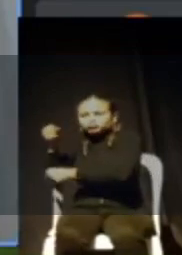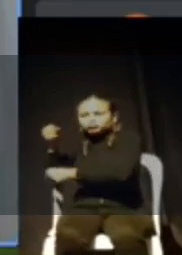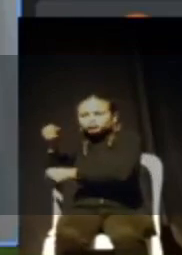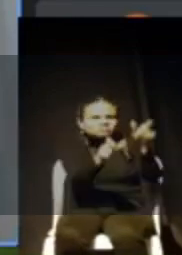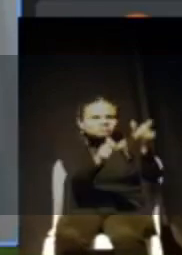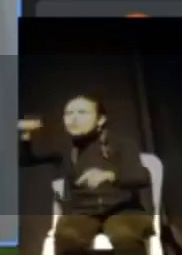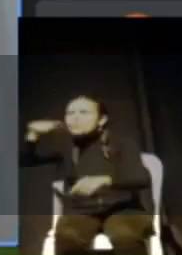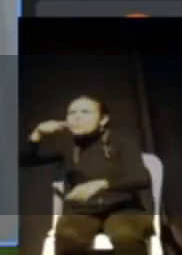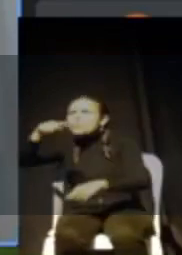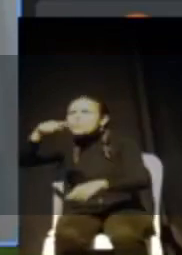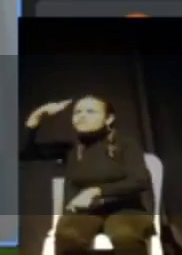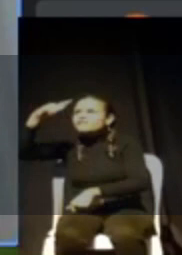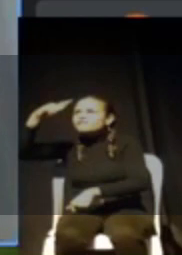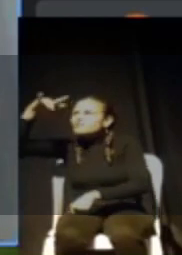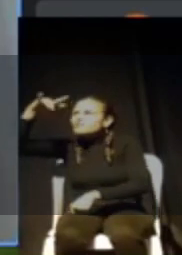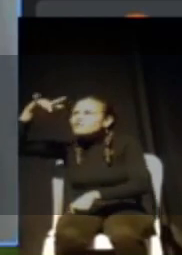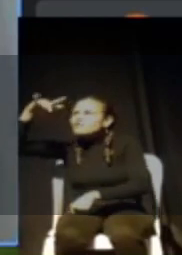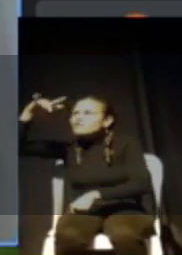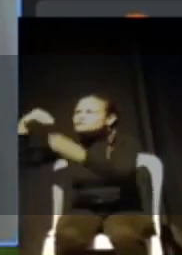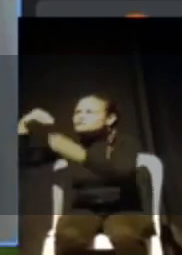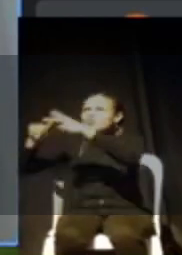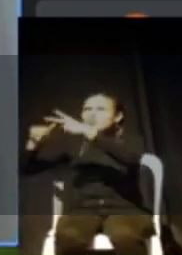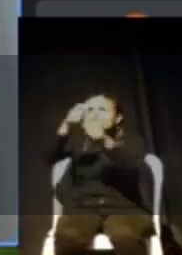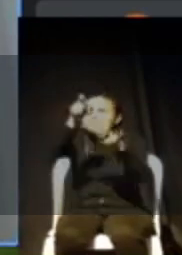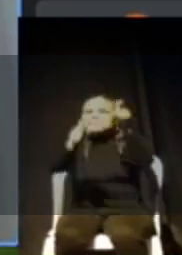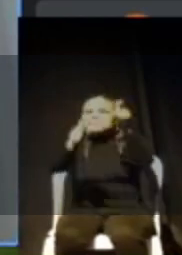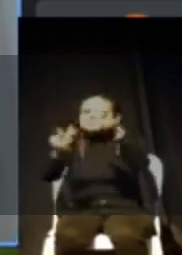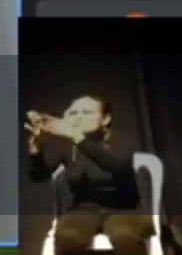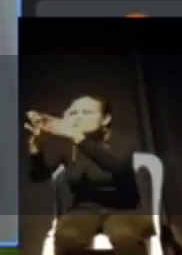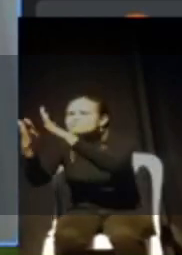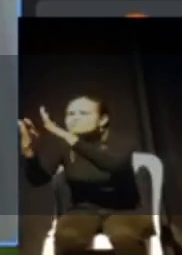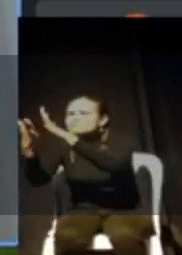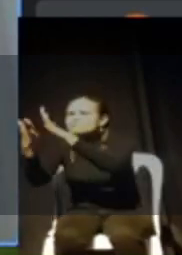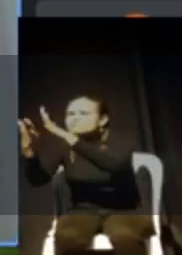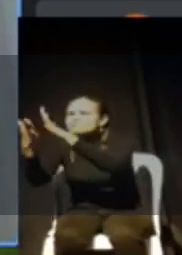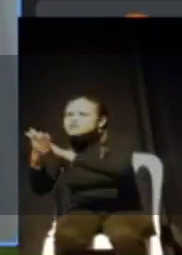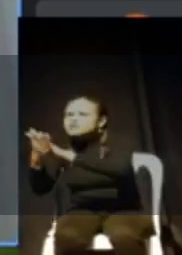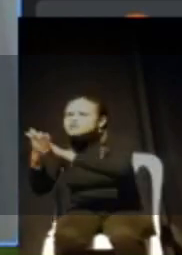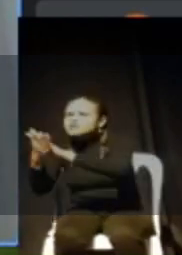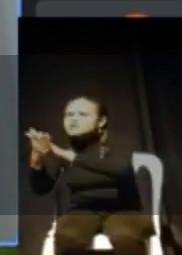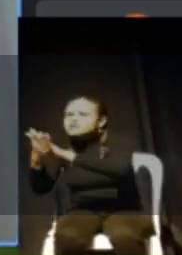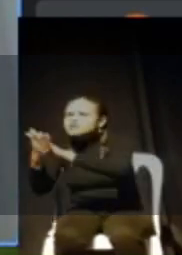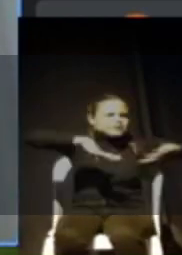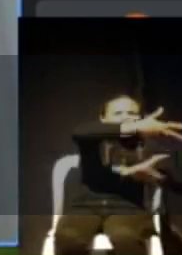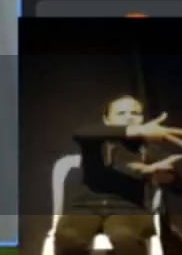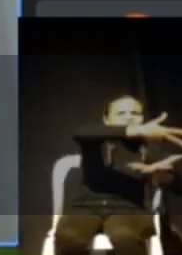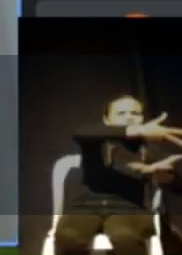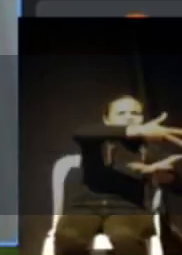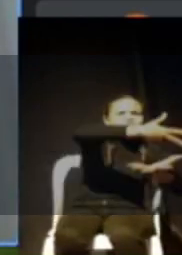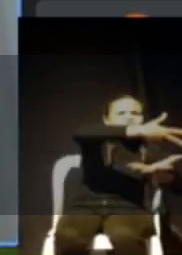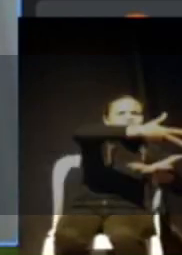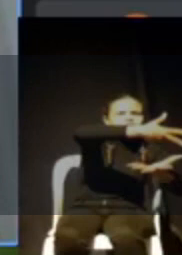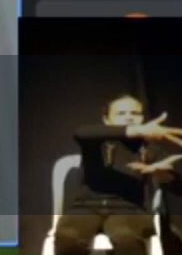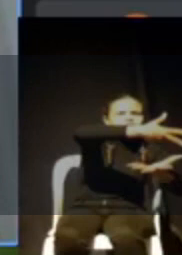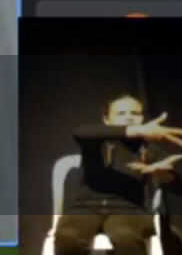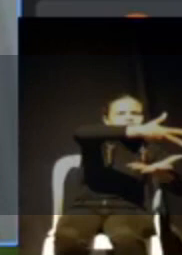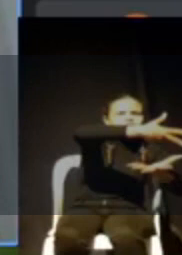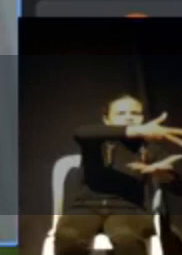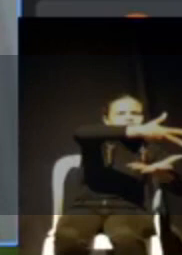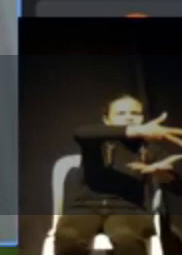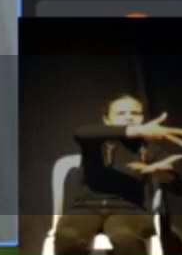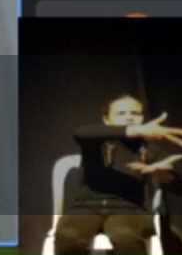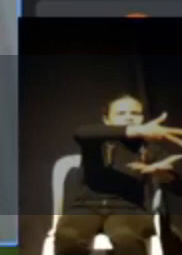las diferentes construcciones filosóficas de las comunidades, las relaciones con el territorio, las prácticas culturales, las